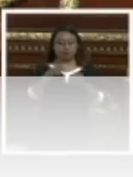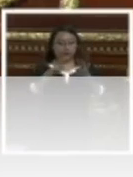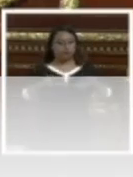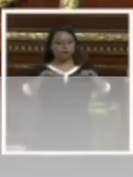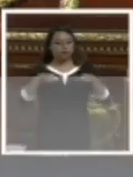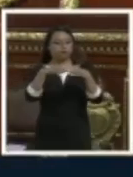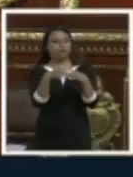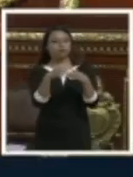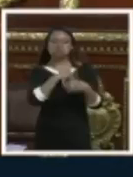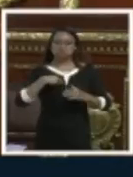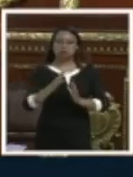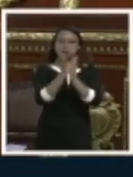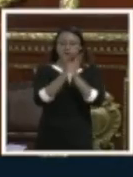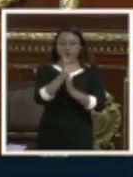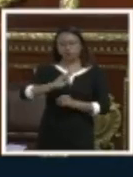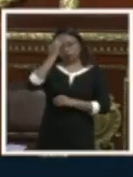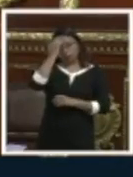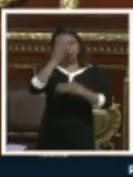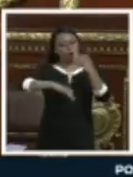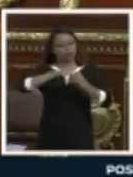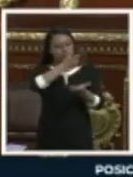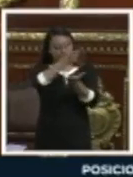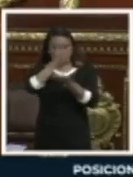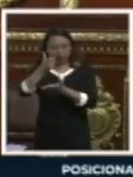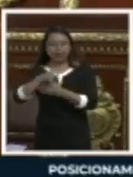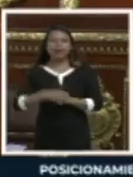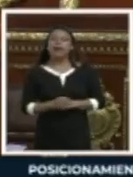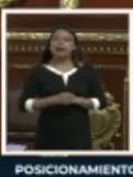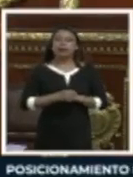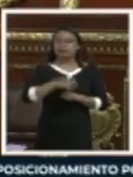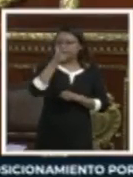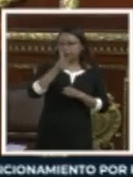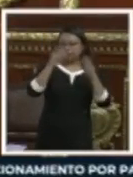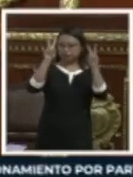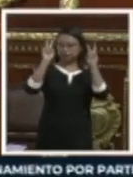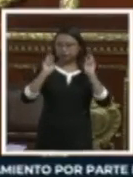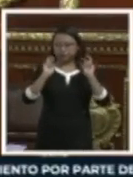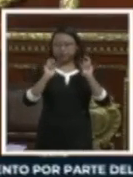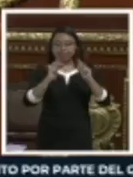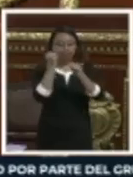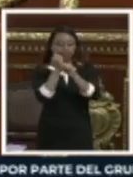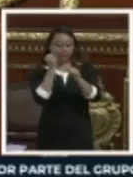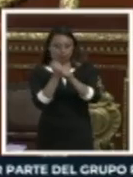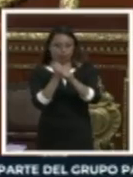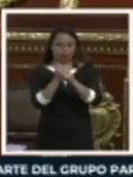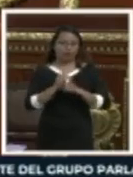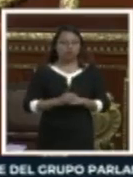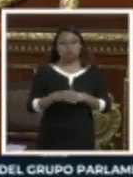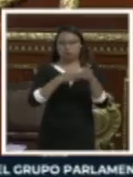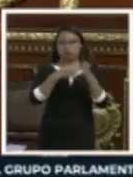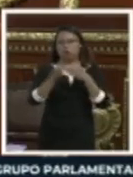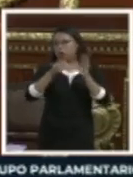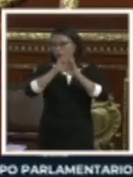las enormes inversiones en materia de infraestructura de transporte público y la inauguración de novedosos medios como